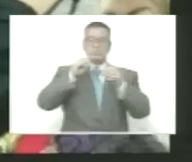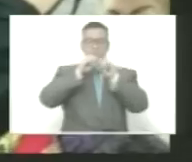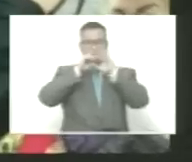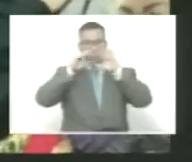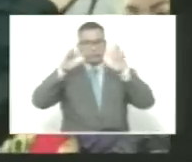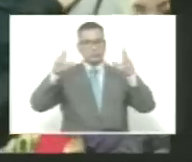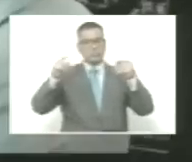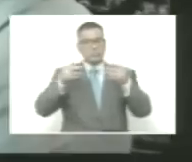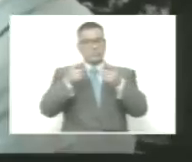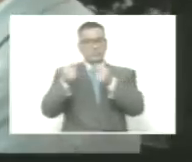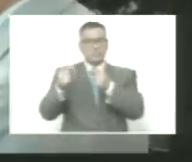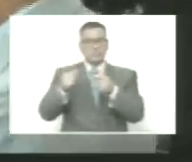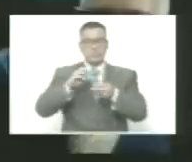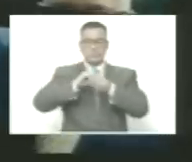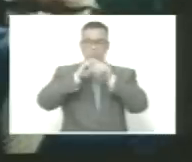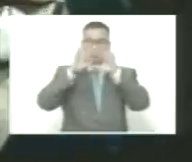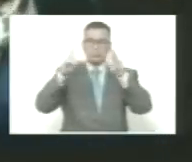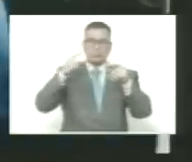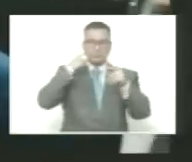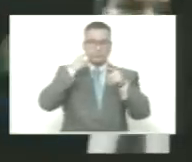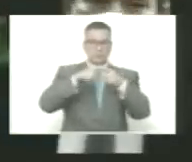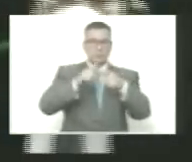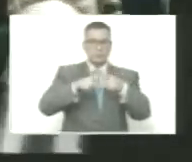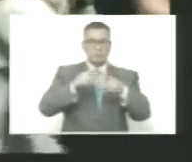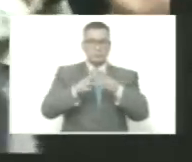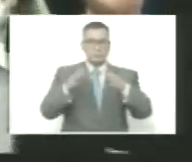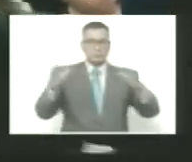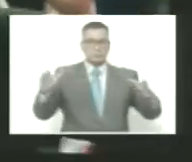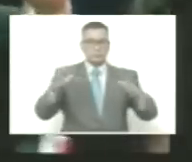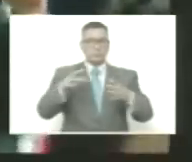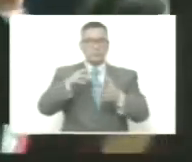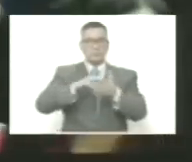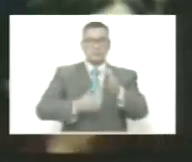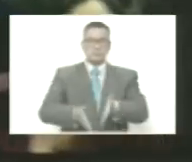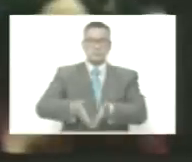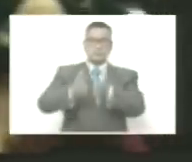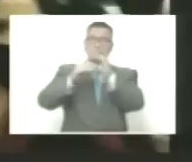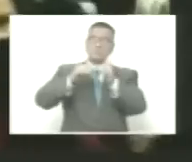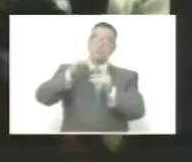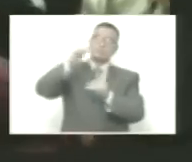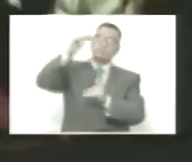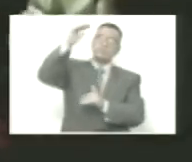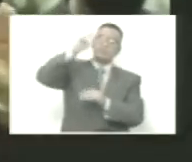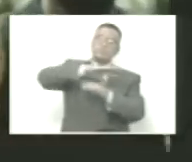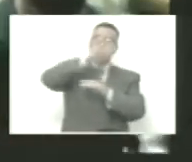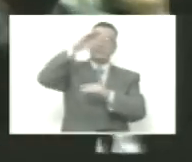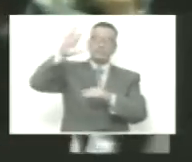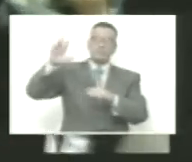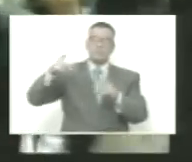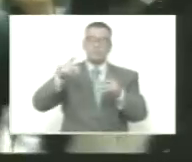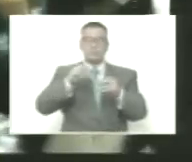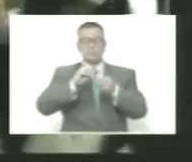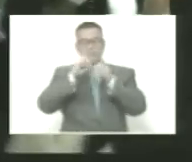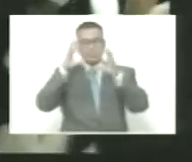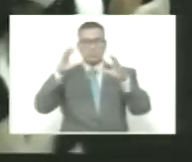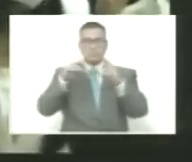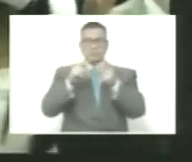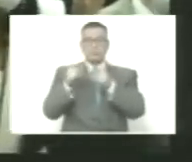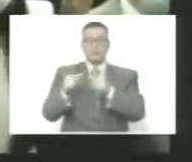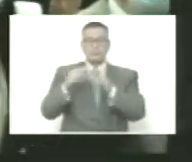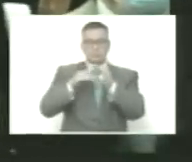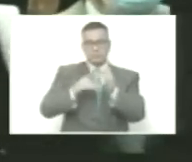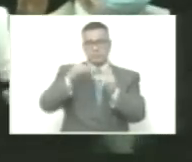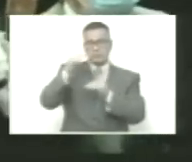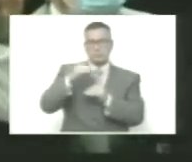y esos milagros son medidos por el tamaño de los rascacielos, y esos milagros económicos son medidos